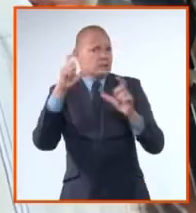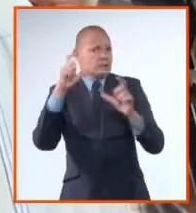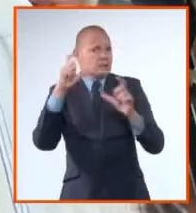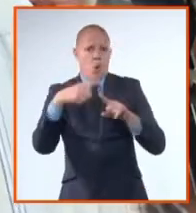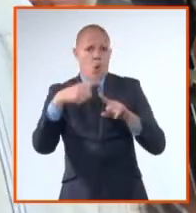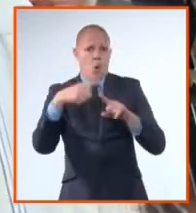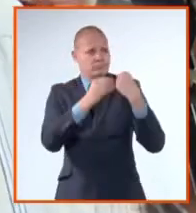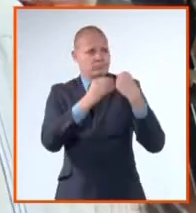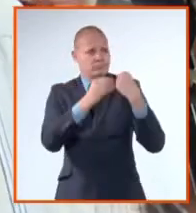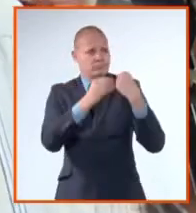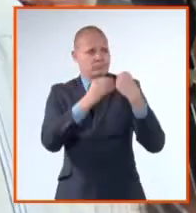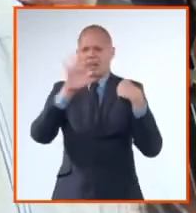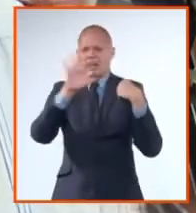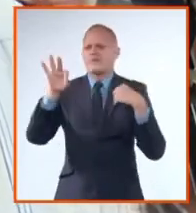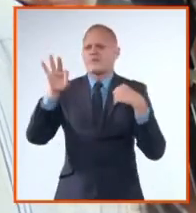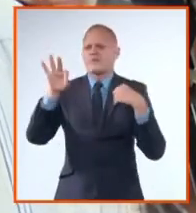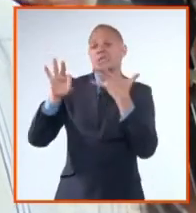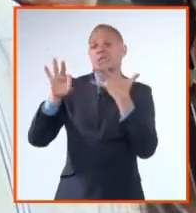holístico, ¿no?